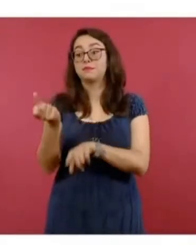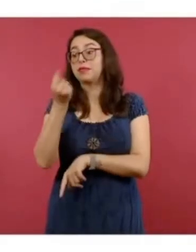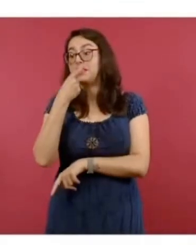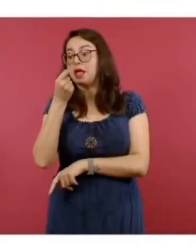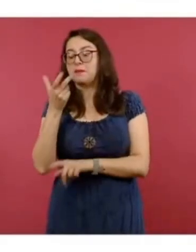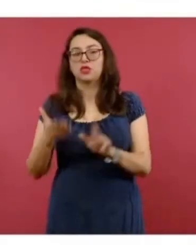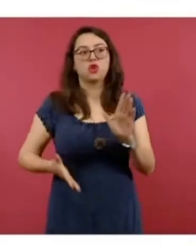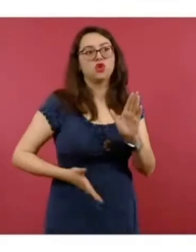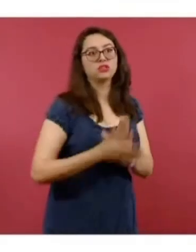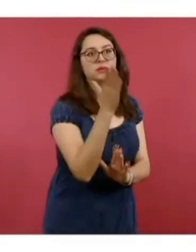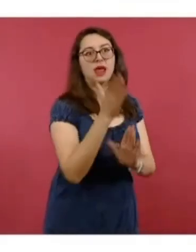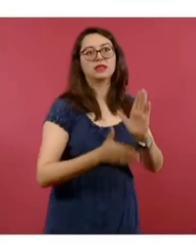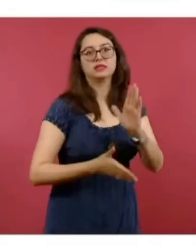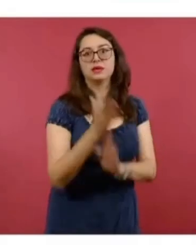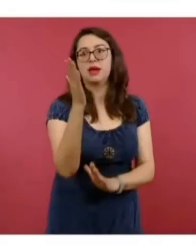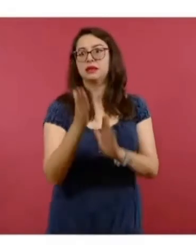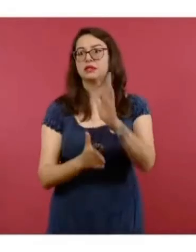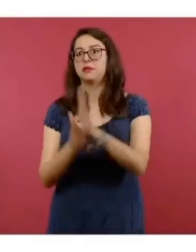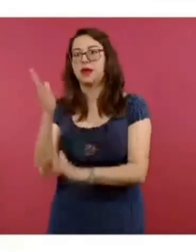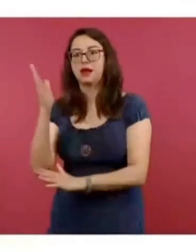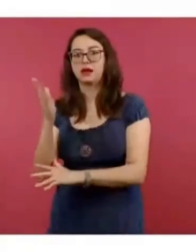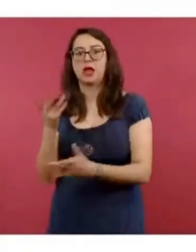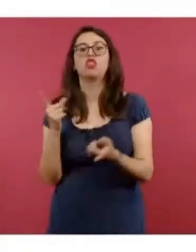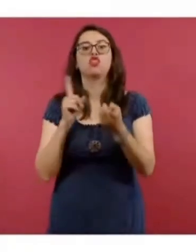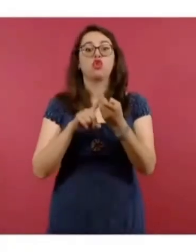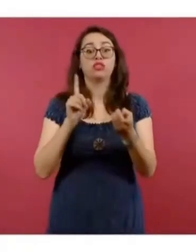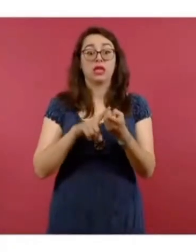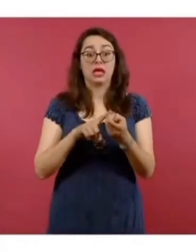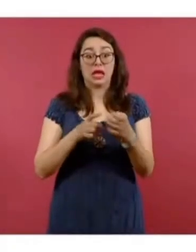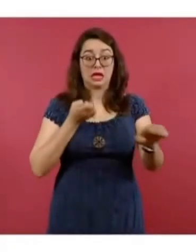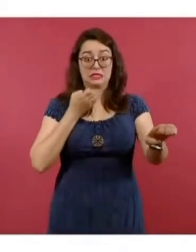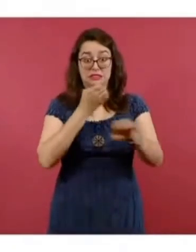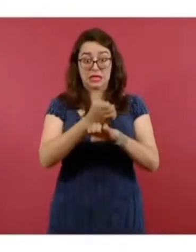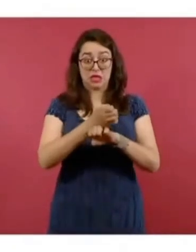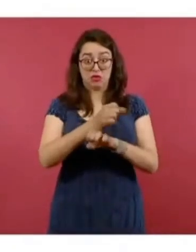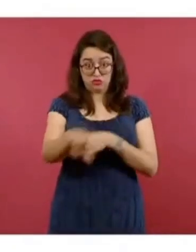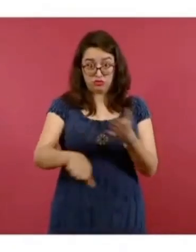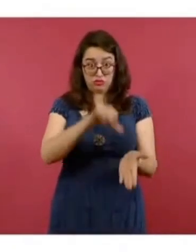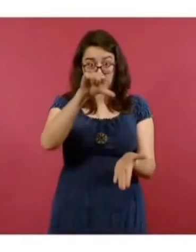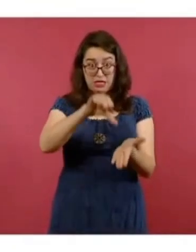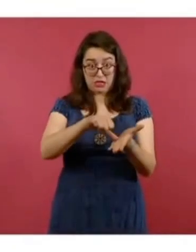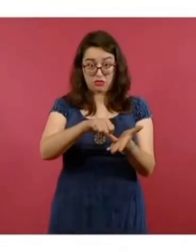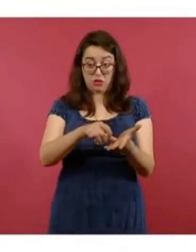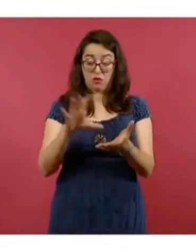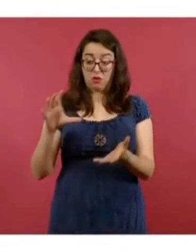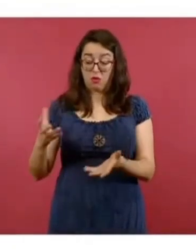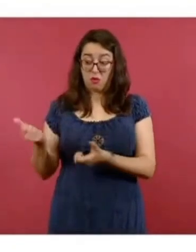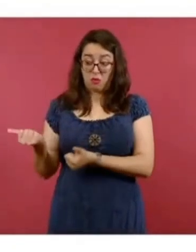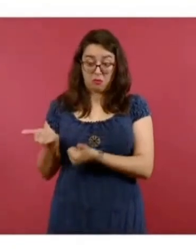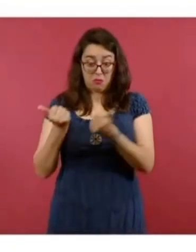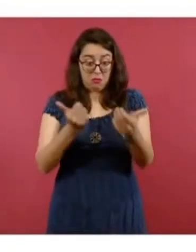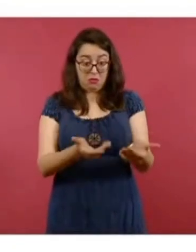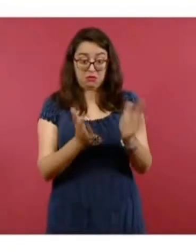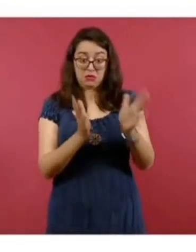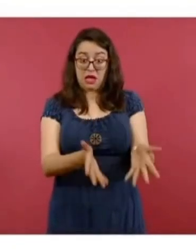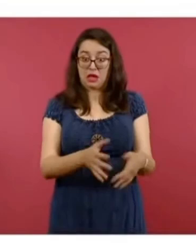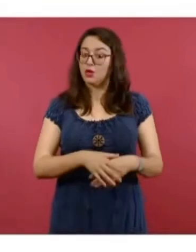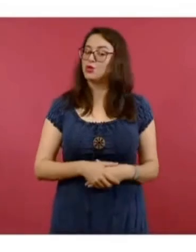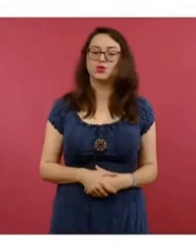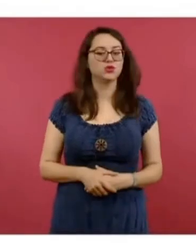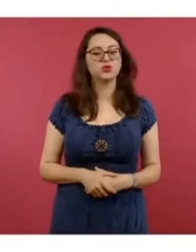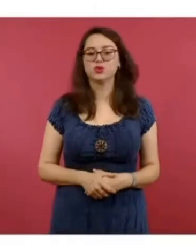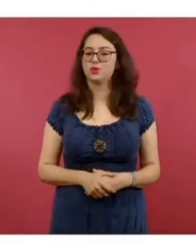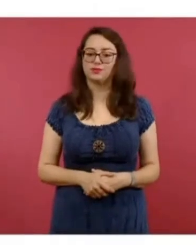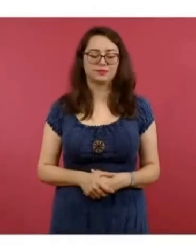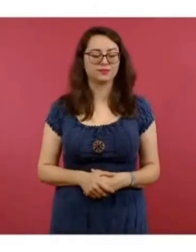distribución hasta el almacén central en la capital o en la ciudad más grande del estado, sino hasta la última milla. Esto significa hasta el centro